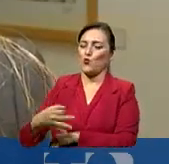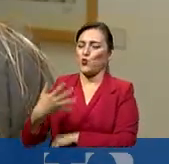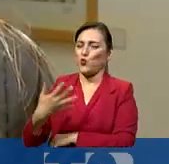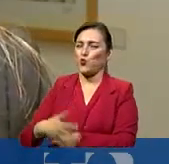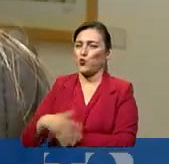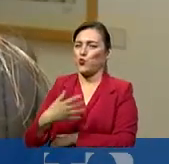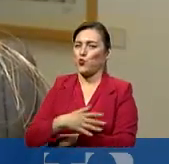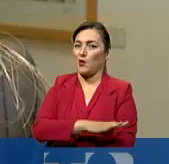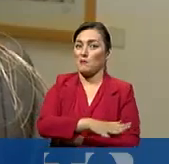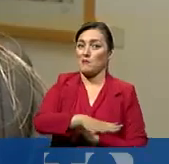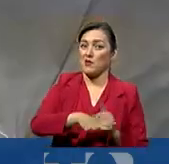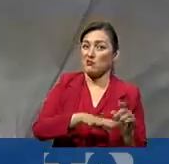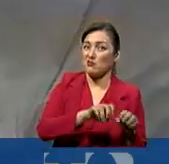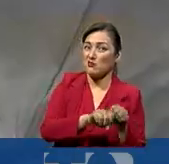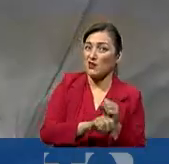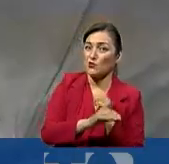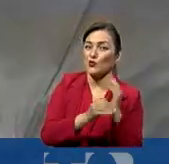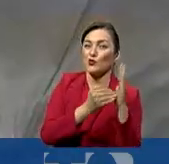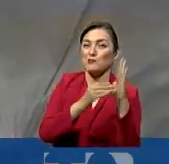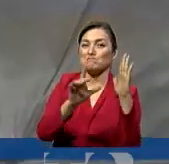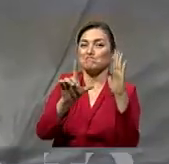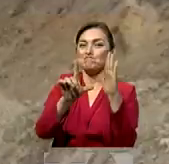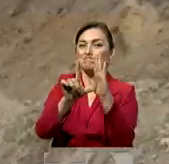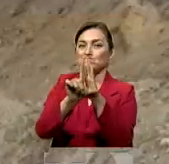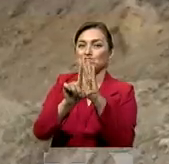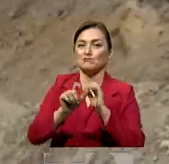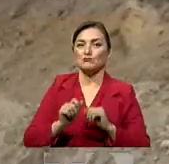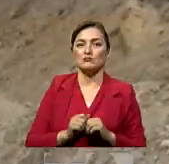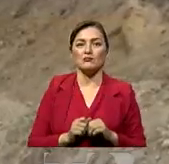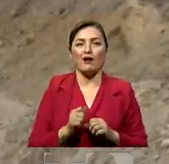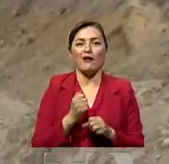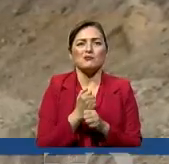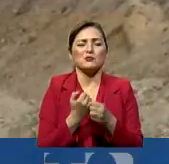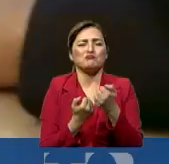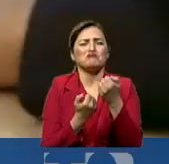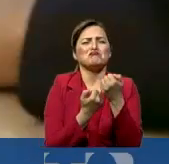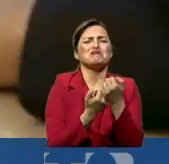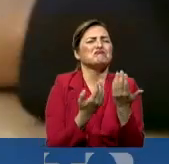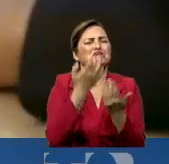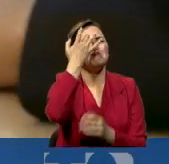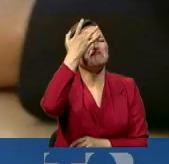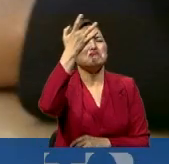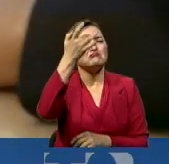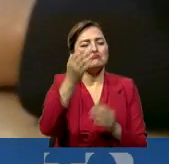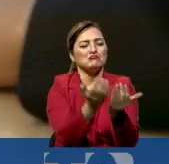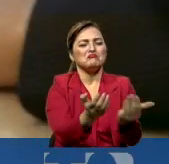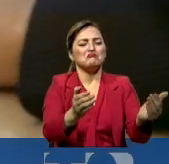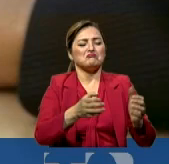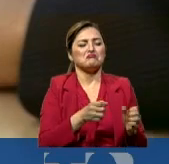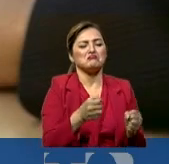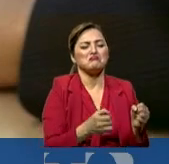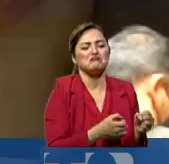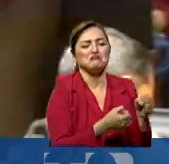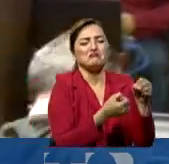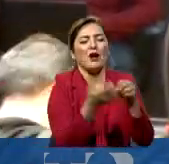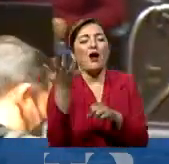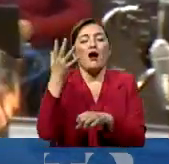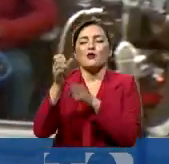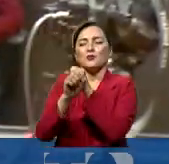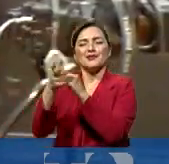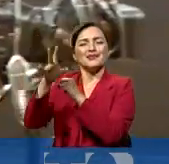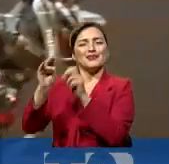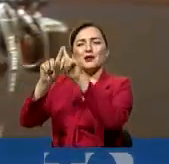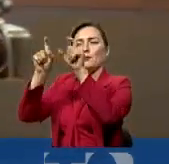daño ambiental e incluso un delito ambiental. Estos trabajos se estarían realizando apoyados en una consultoría del 2017. Sin embargo, a decir de